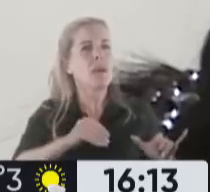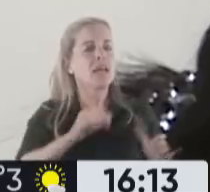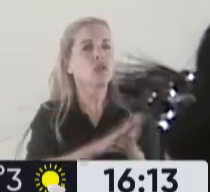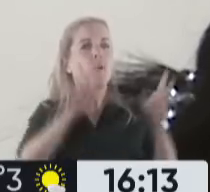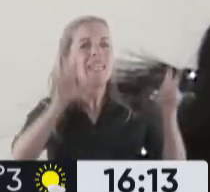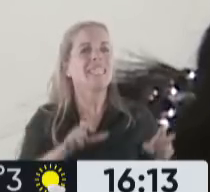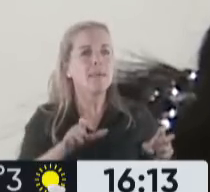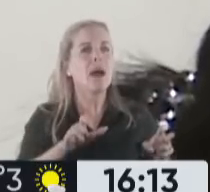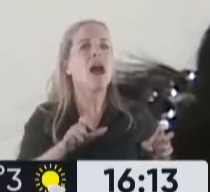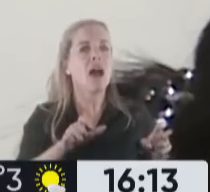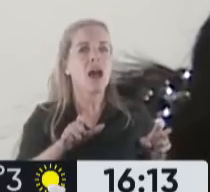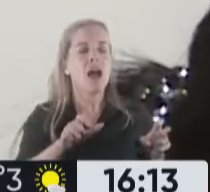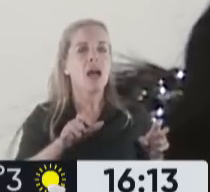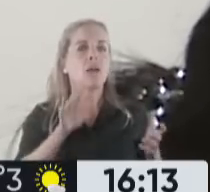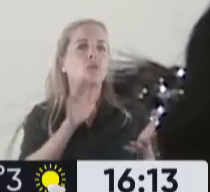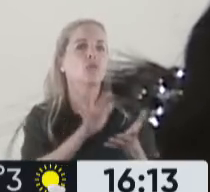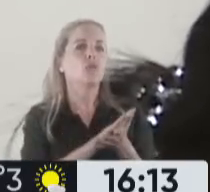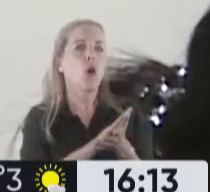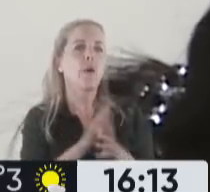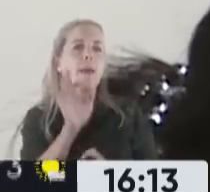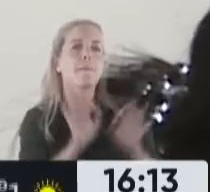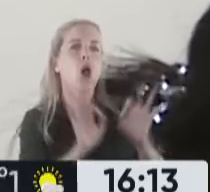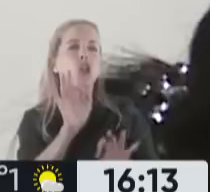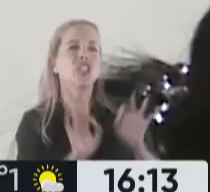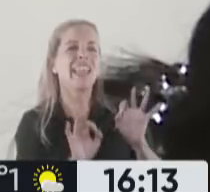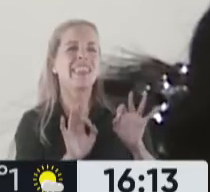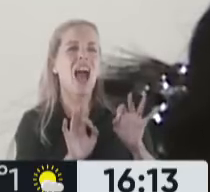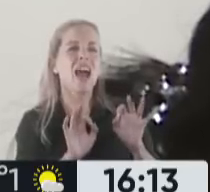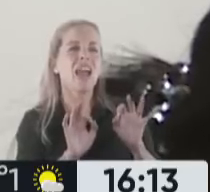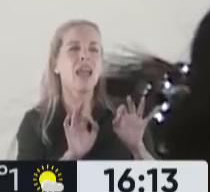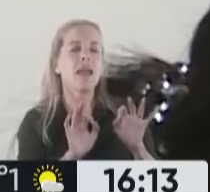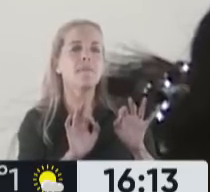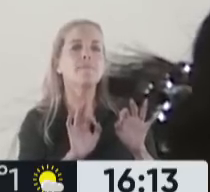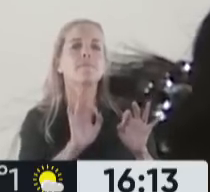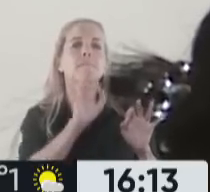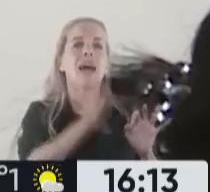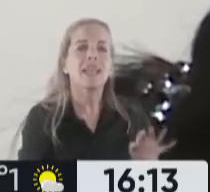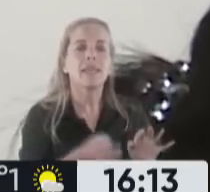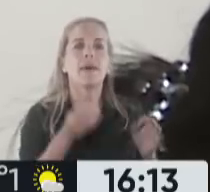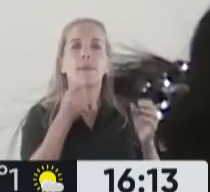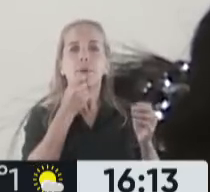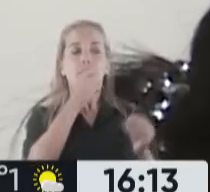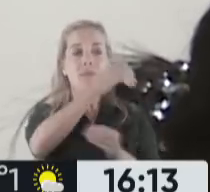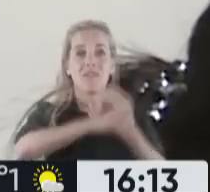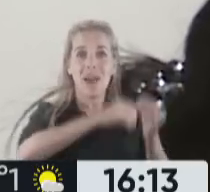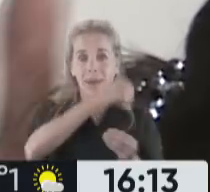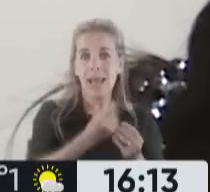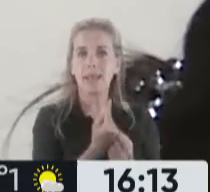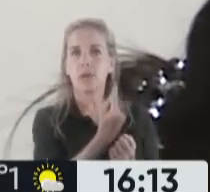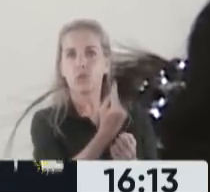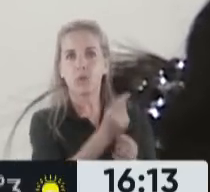tema del índice que permite a las familias monoparentales